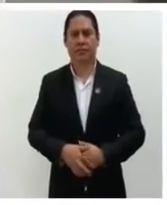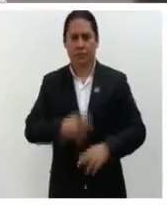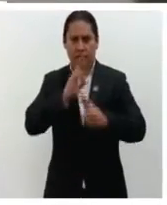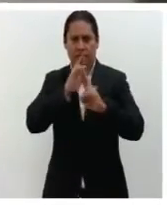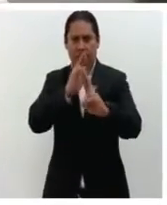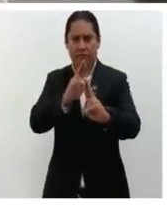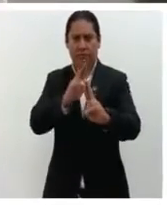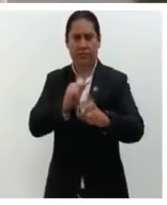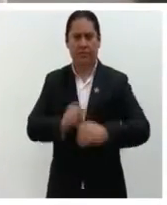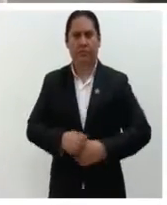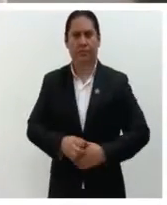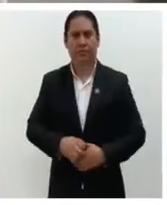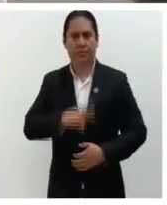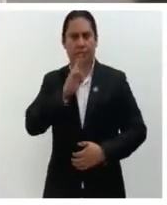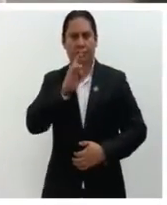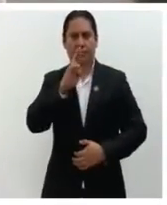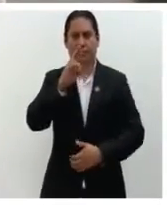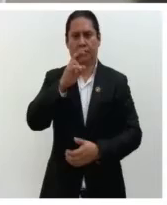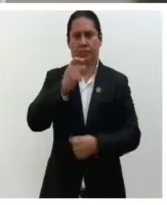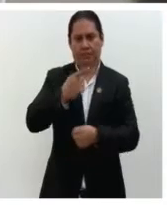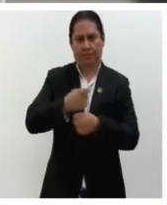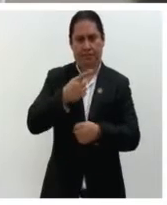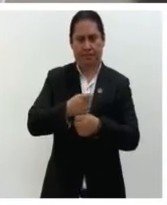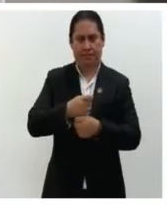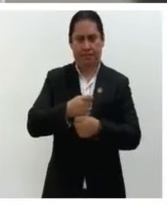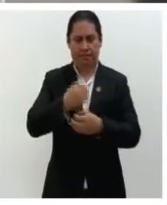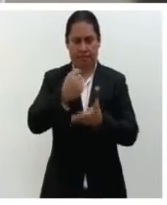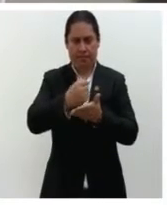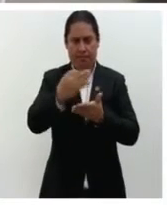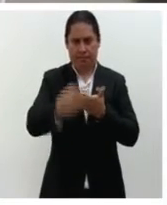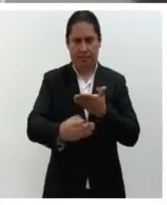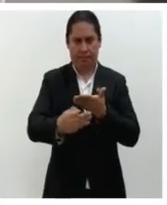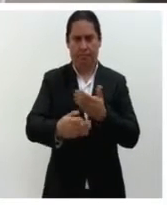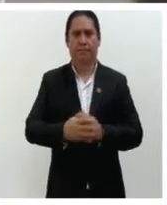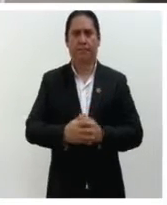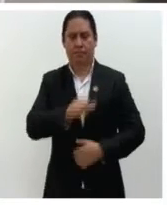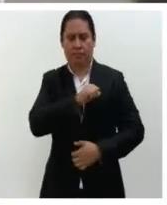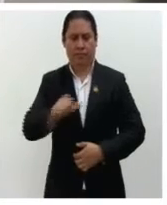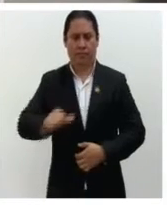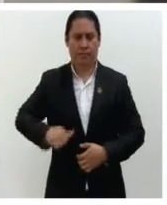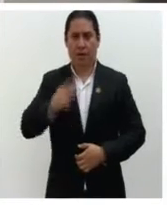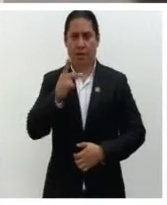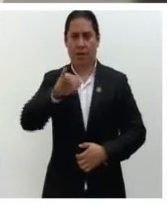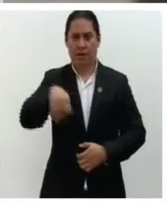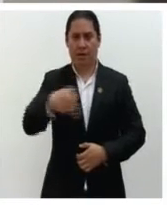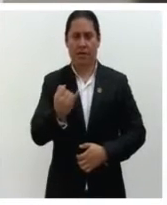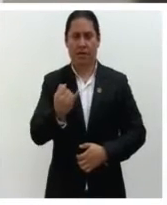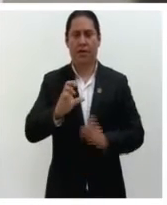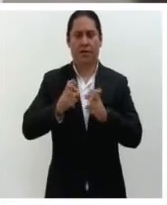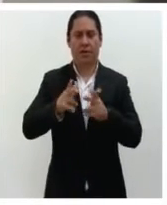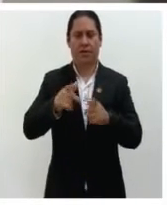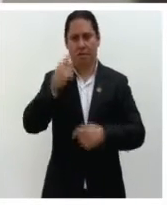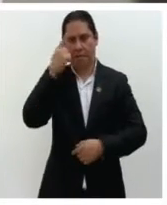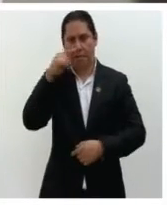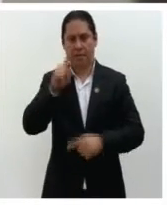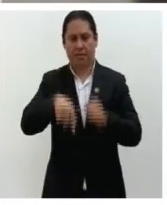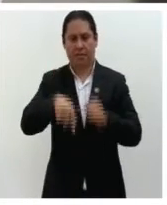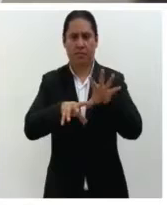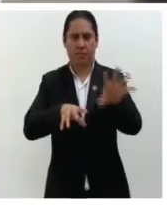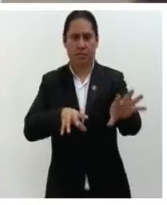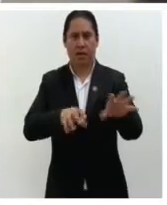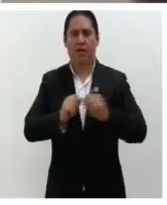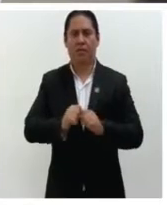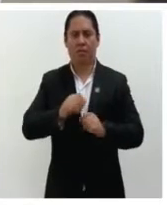Dictamen. Resolutivo primero. Es de autorizarse el Honorable Ayuntamiento Constitucional de Pijijiapan, Chiapas, para desincorporar del